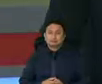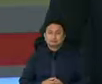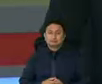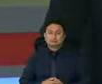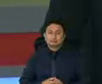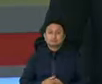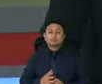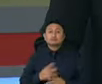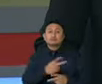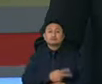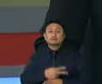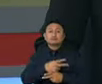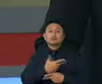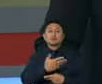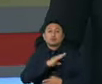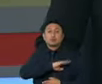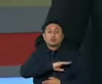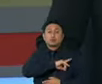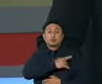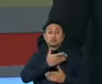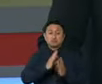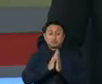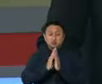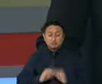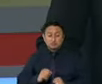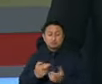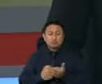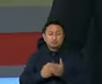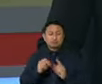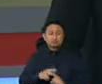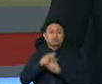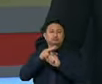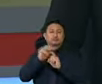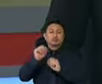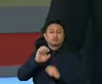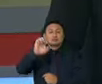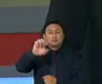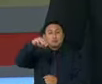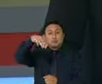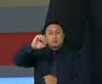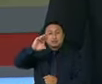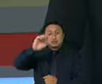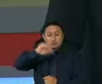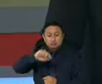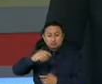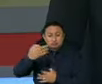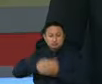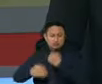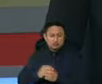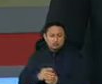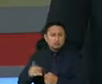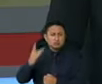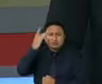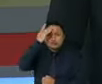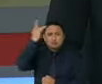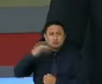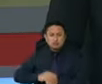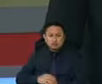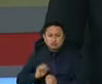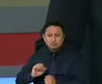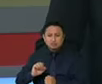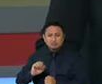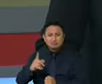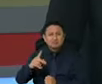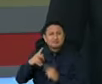Además, el Consejo Metropolitano solicitará una sesión extraordinaria para que Maceo explique las razones por las cuales decidió alquilar